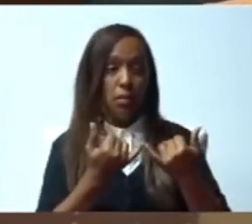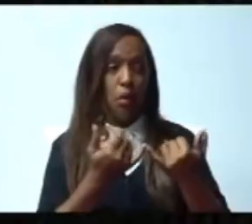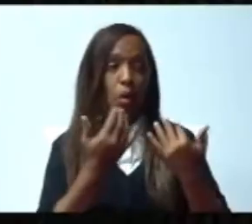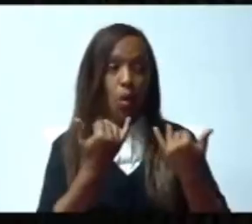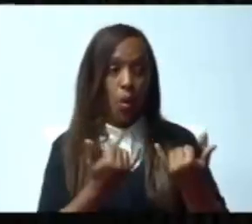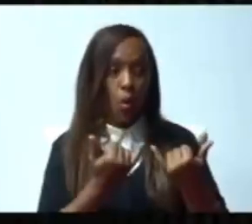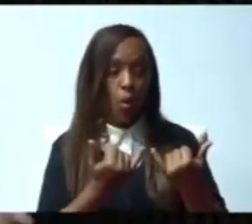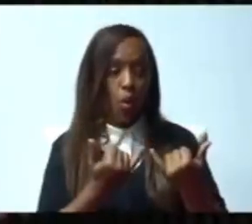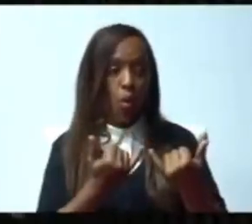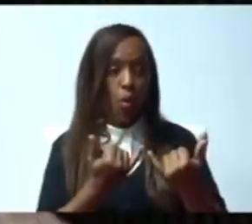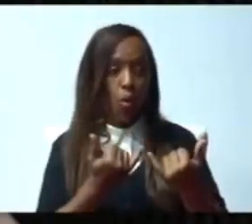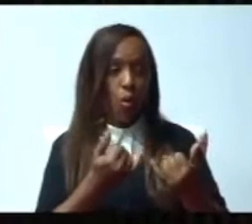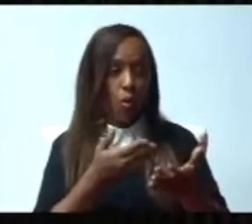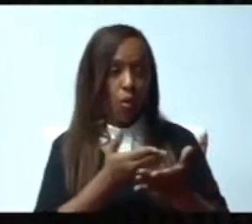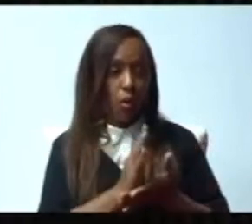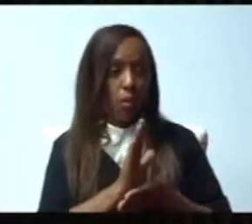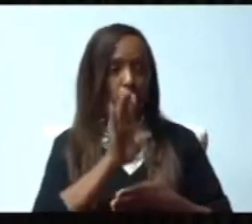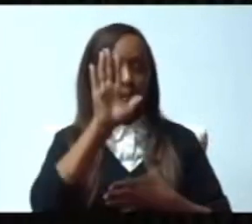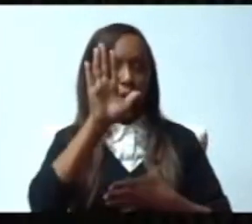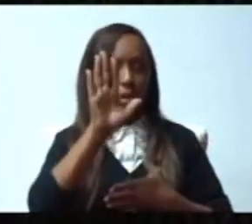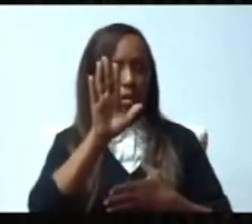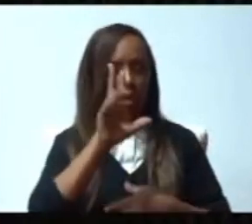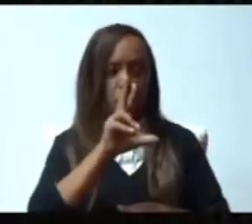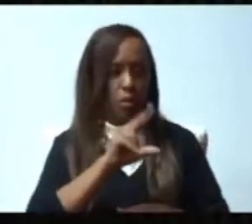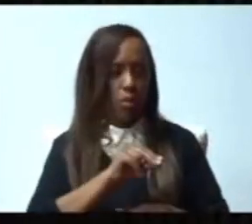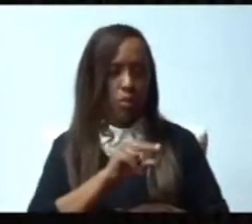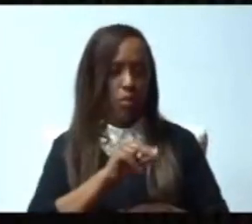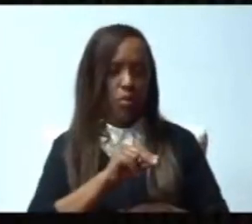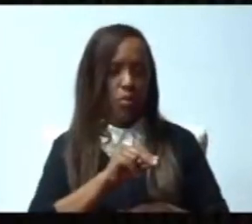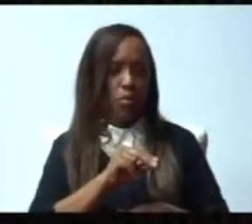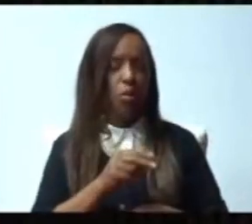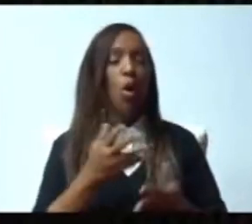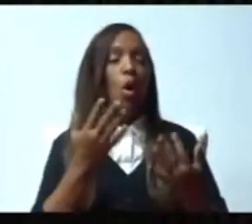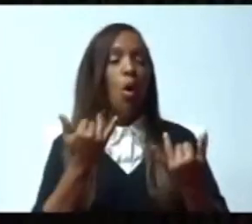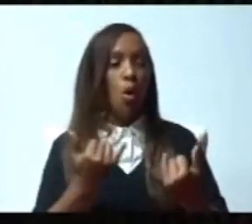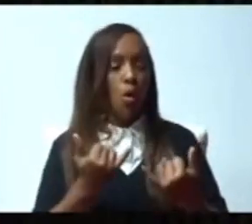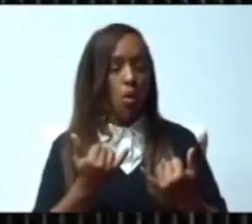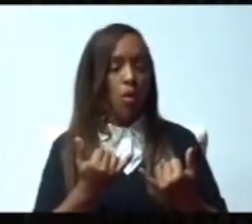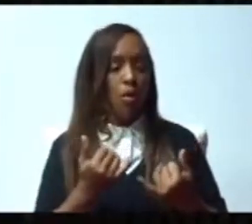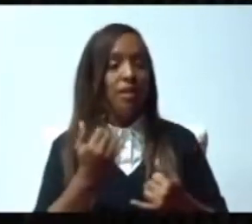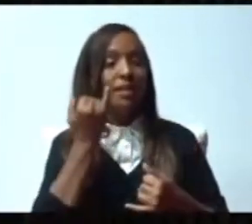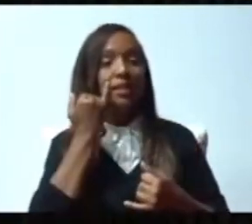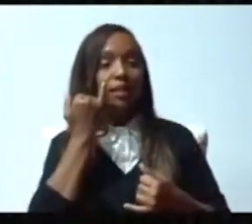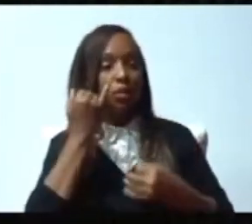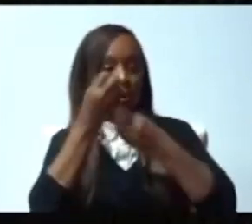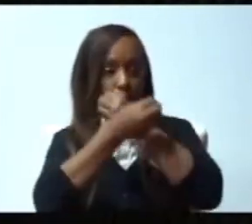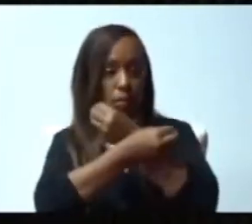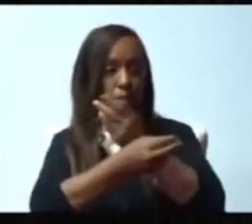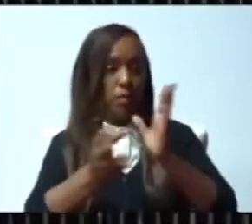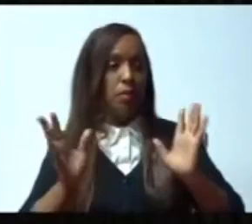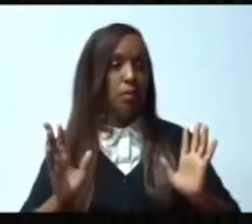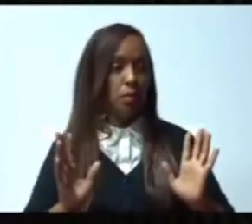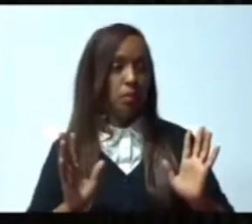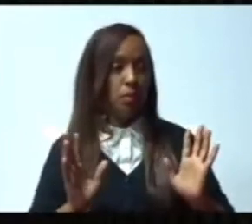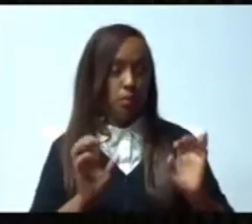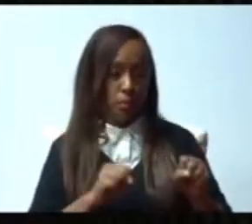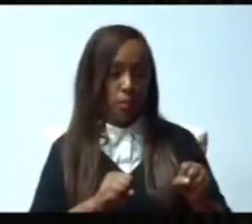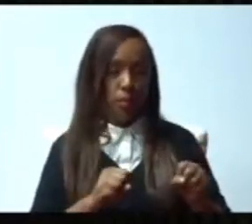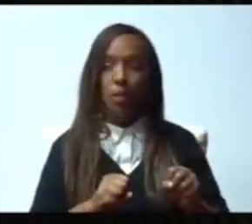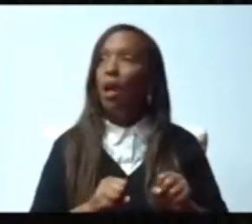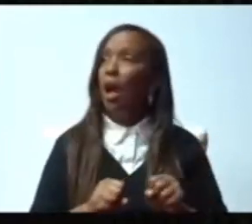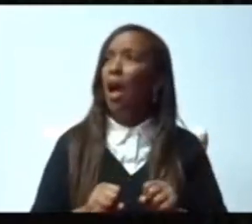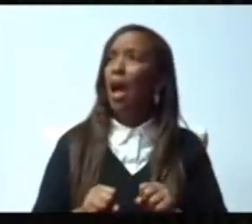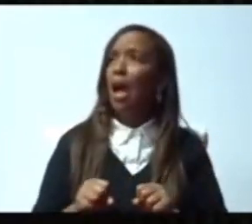Al final le les voy a dar una información al final de lo que de lo que voy a decir Solo que me voy a referir a ese tema